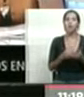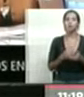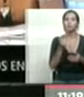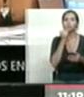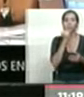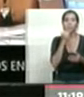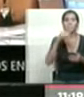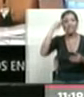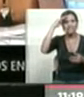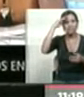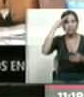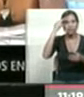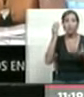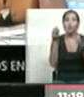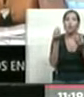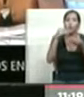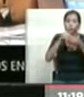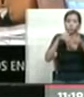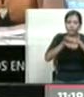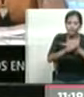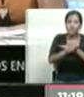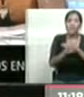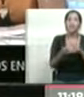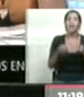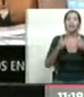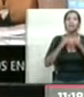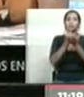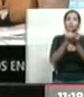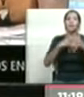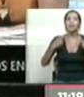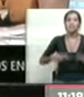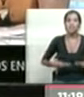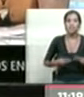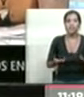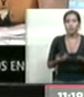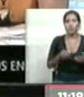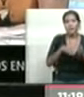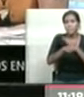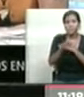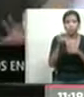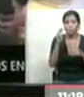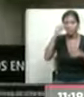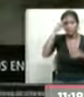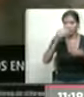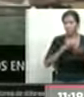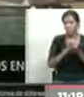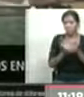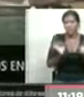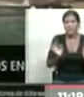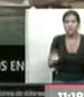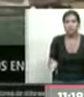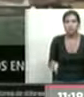junto con la entrada de la ayuda militar, y esto no ocurrió. Lo que ocurrió fue que cruzaron unos militares, pero ahí no pasó nada.